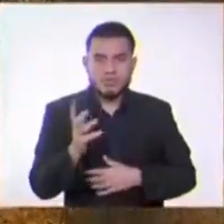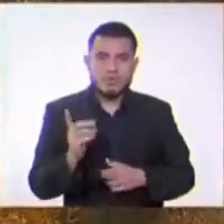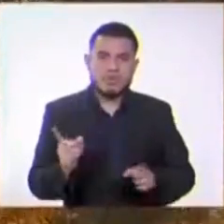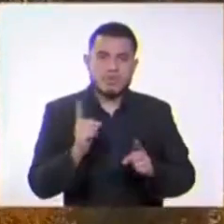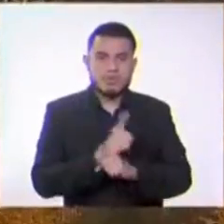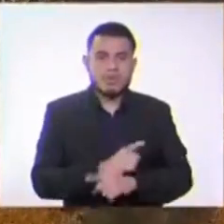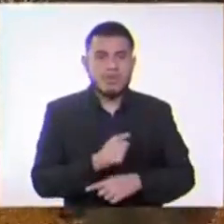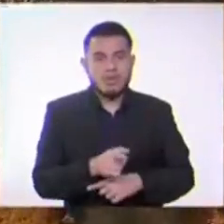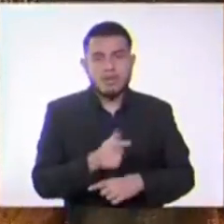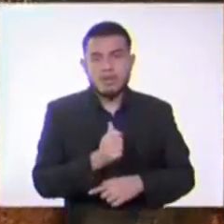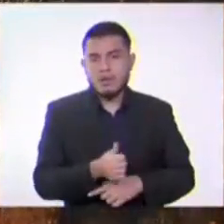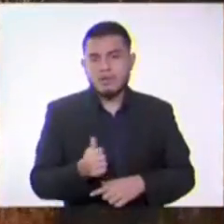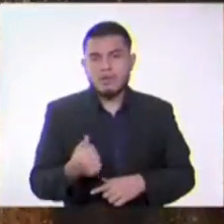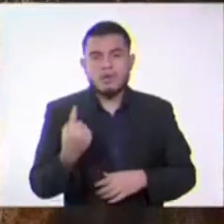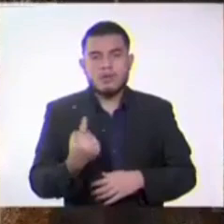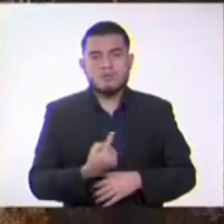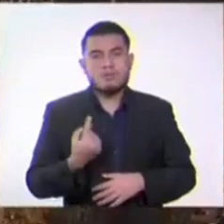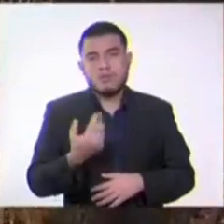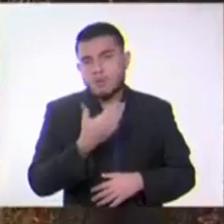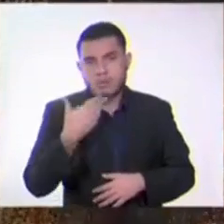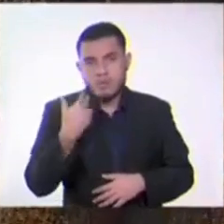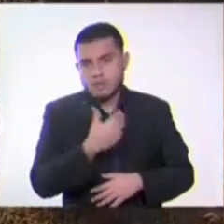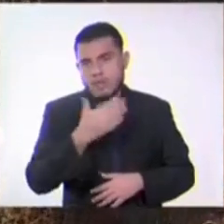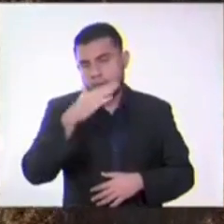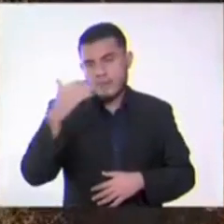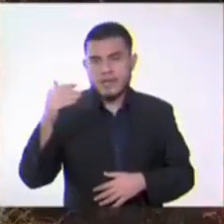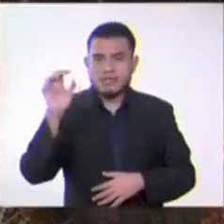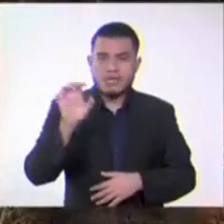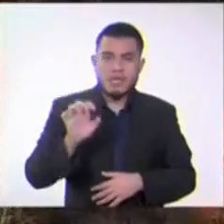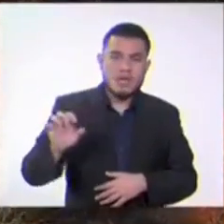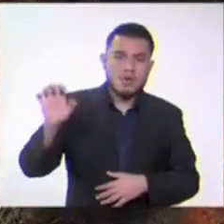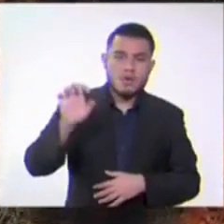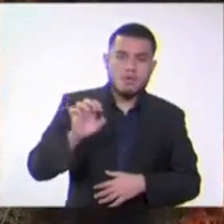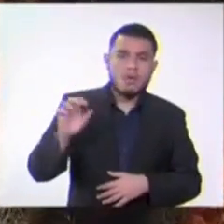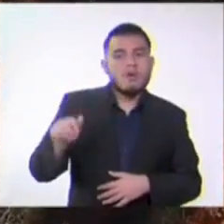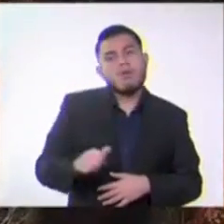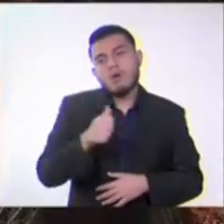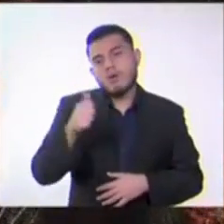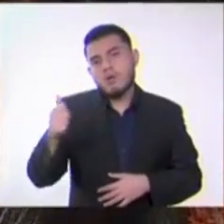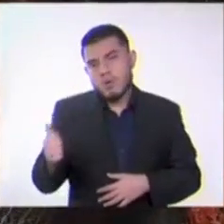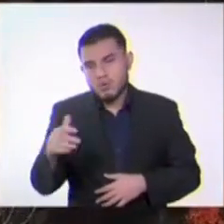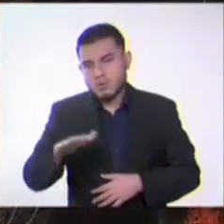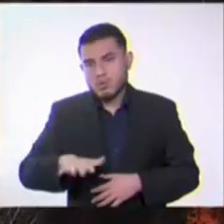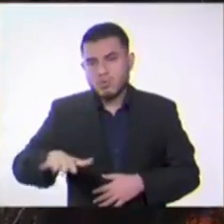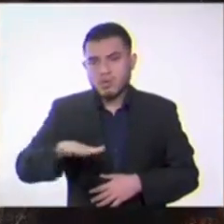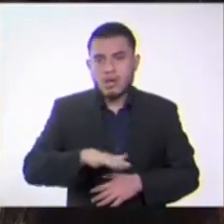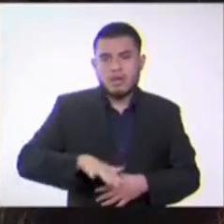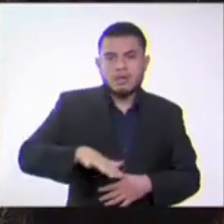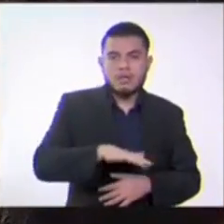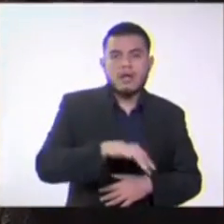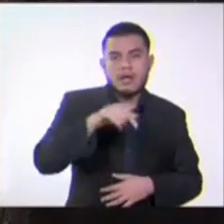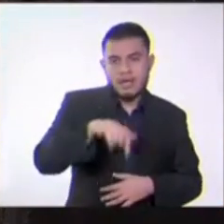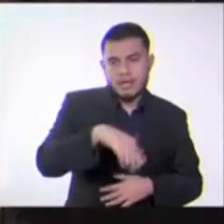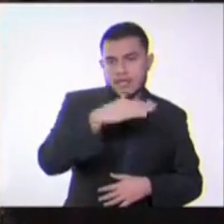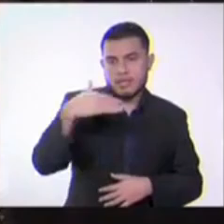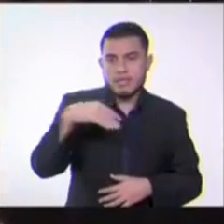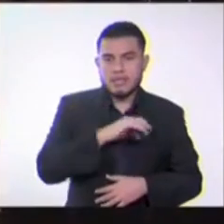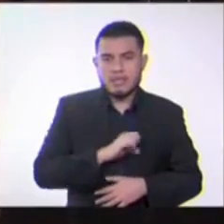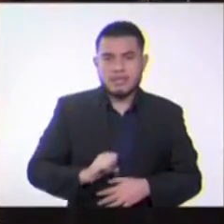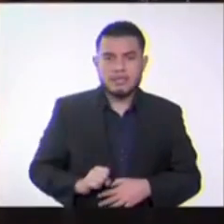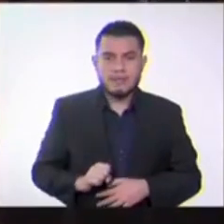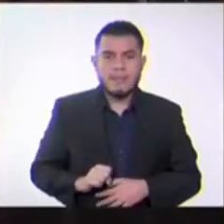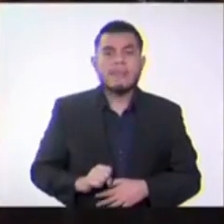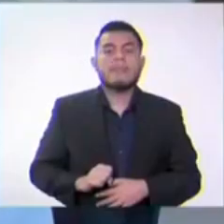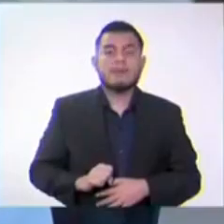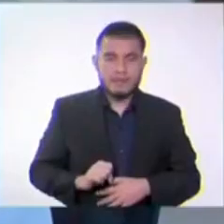es algo que solo ocurre en países europeos o en otras latitudes. También aquí en El Salvador